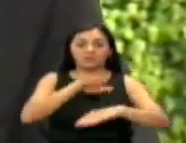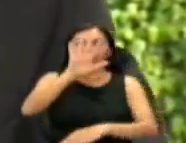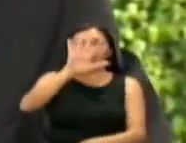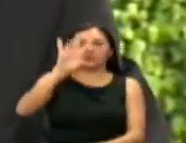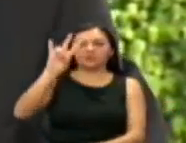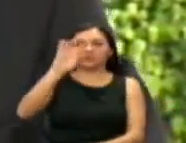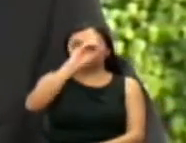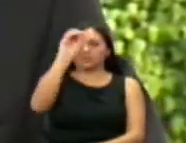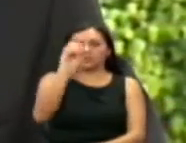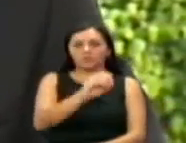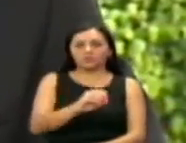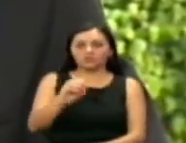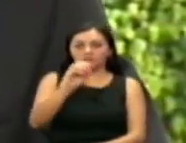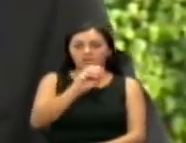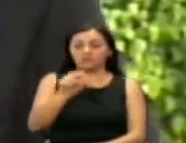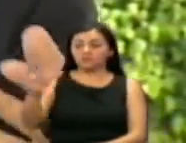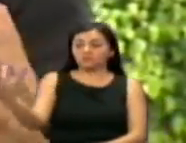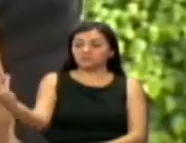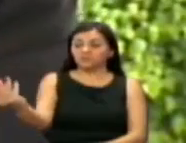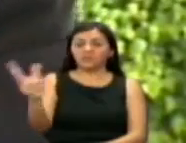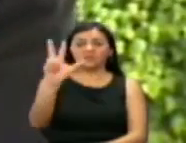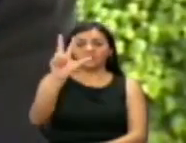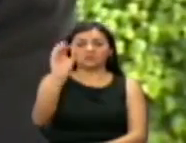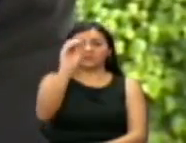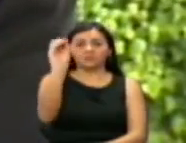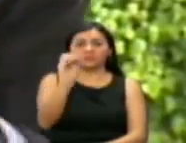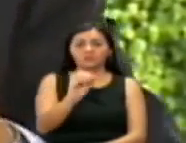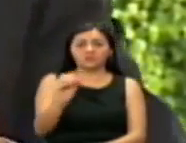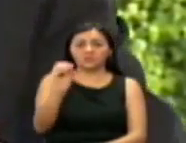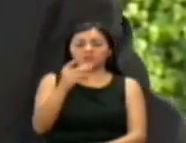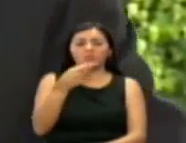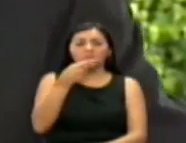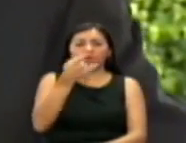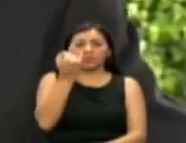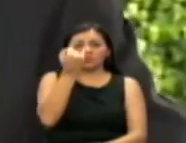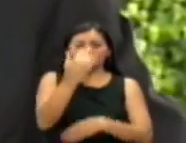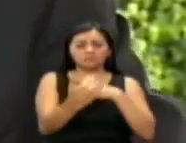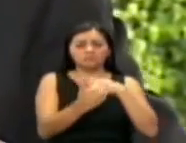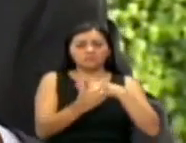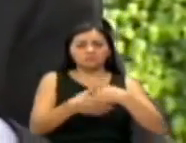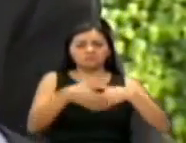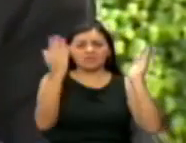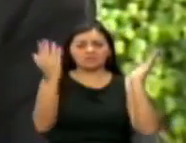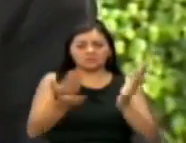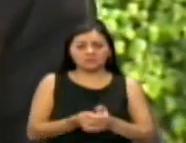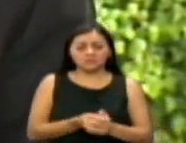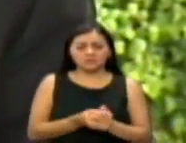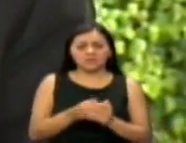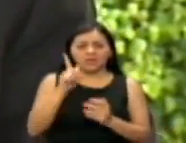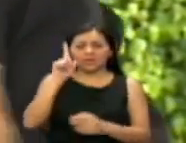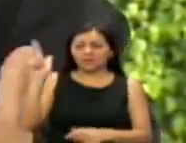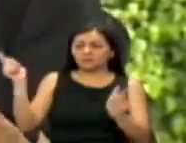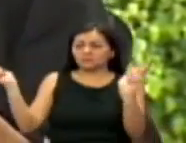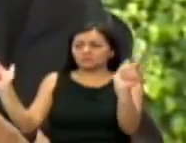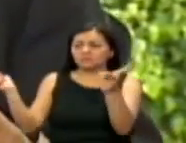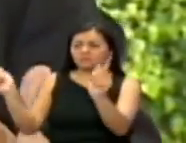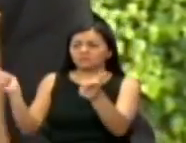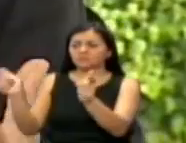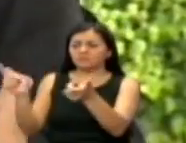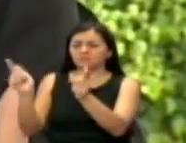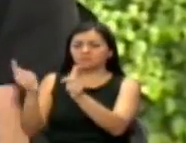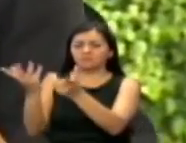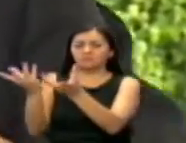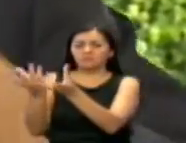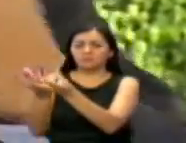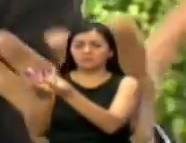57% y ellos obtuvieron 3%. El movimiento indígena, el pueblo indígena, está con nosotros. Esos dirigentes cada vez están más solos y por eso, por